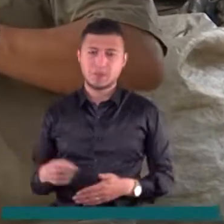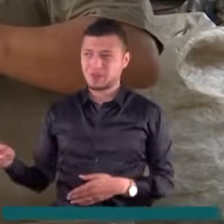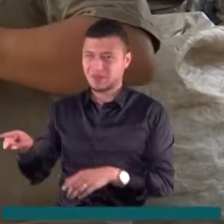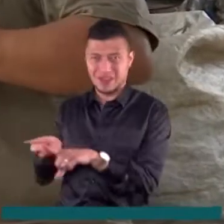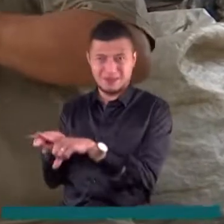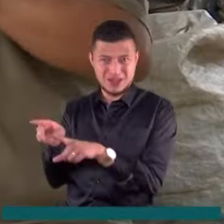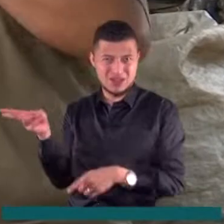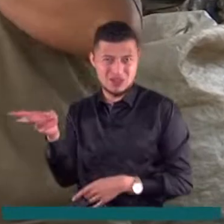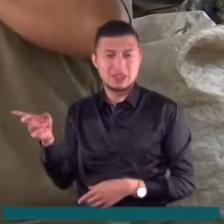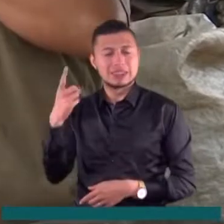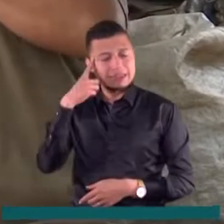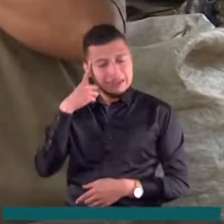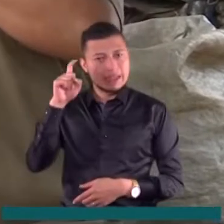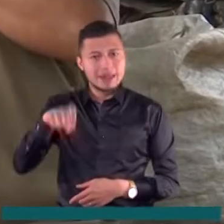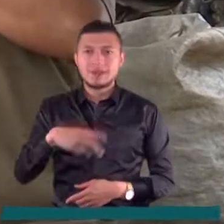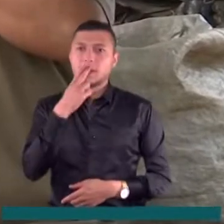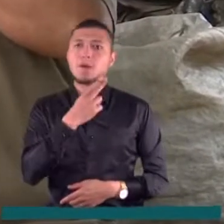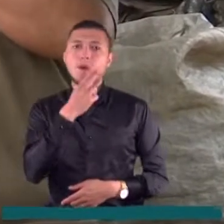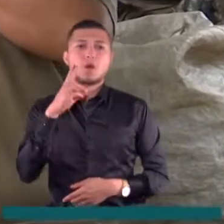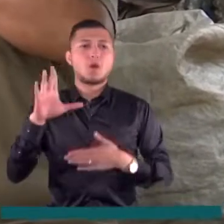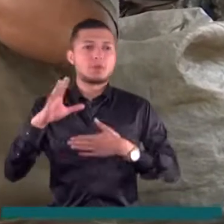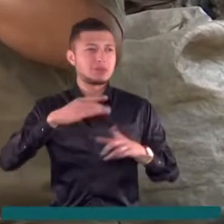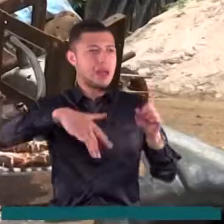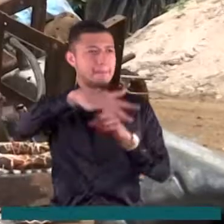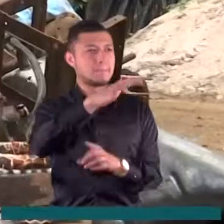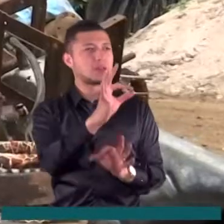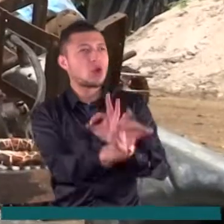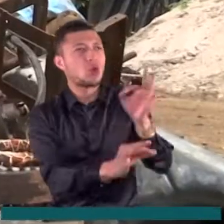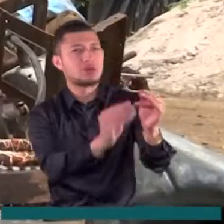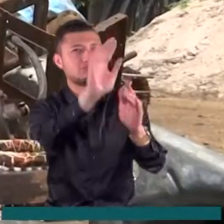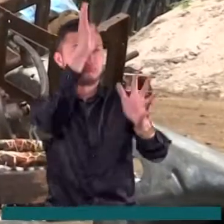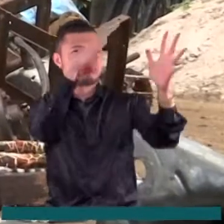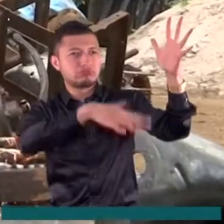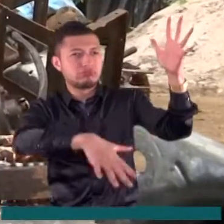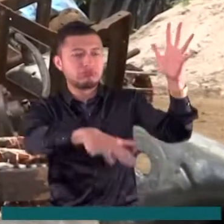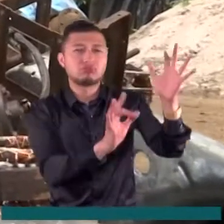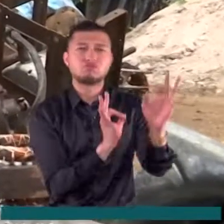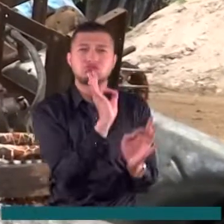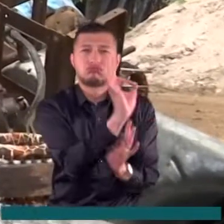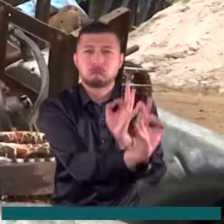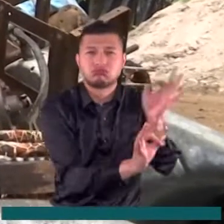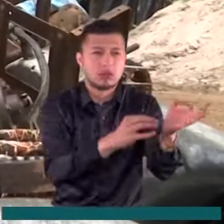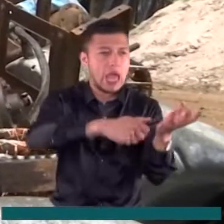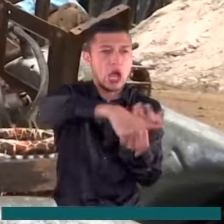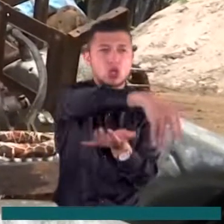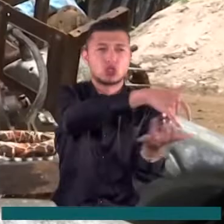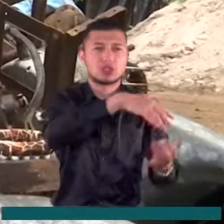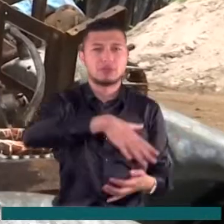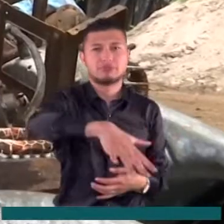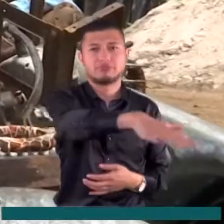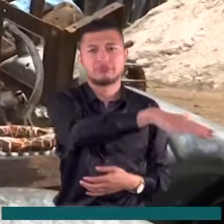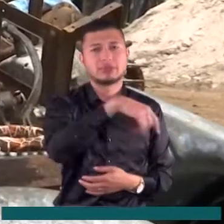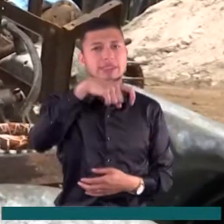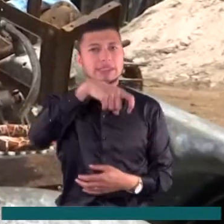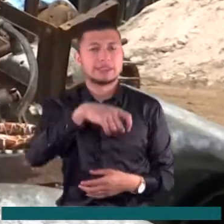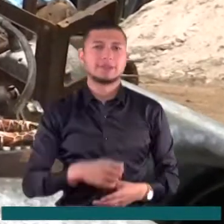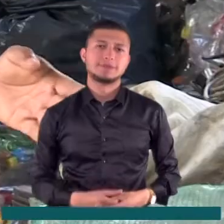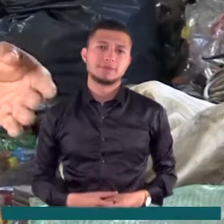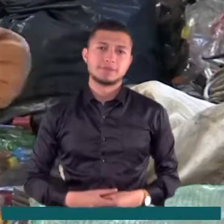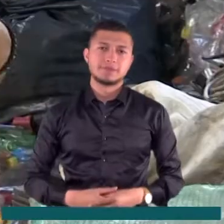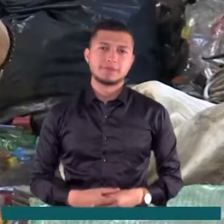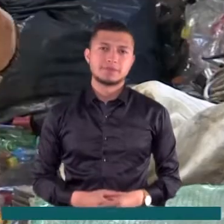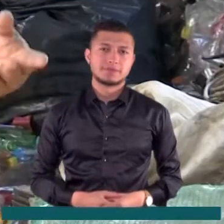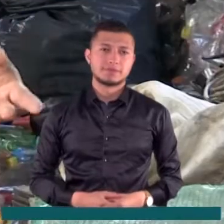Hermanos foreros son conscientes que además debe haber un compromiso ambiental para cuidar la selva amazónica y preservar uno de los pulmones del ecosistema de nuestro país